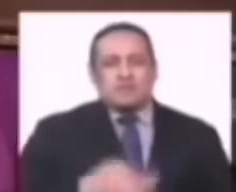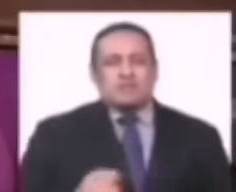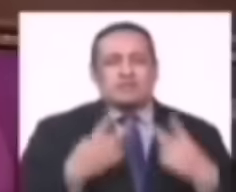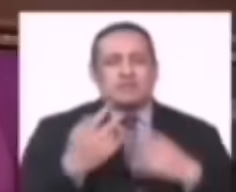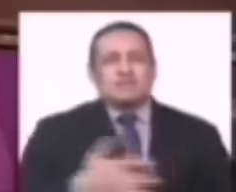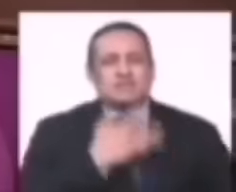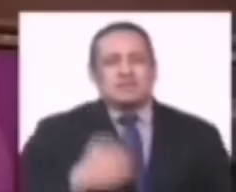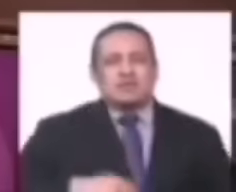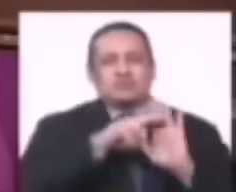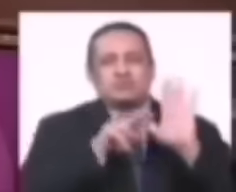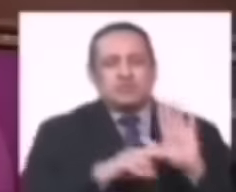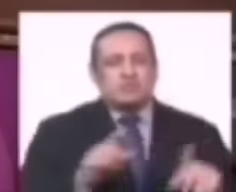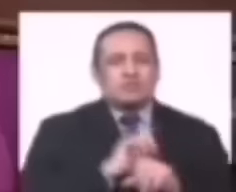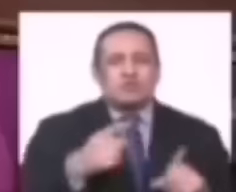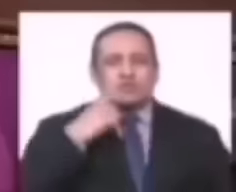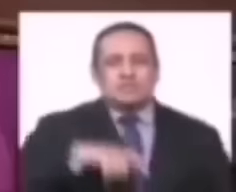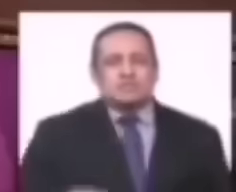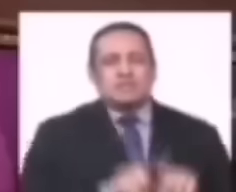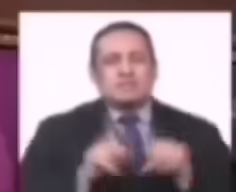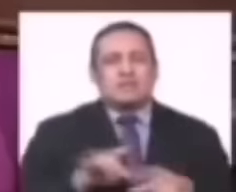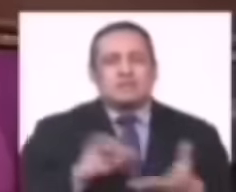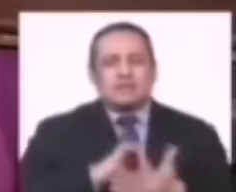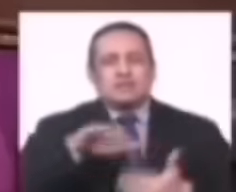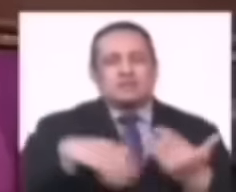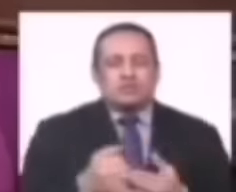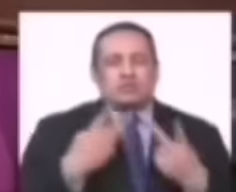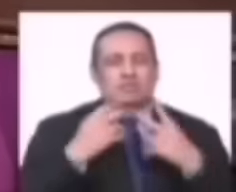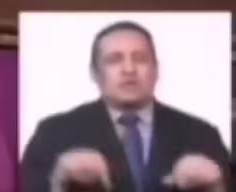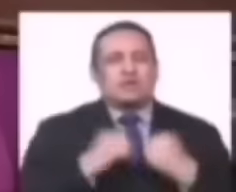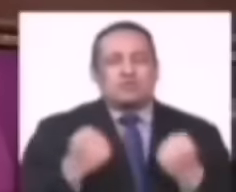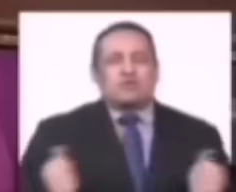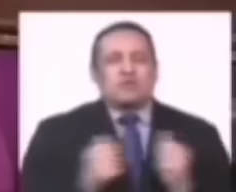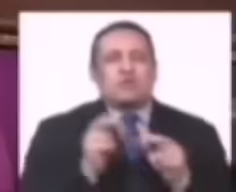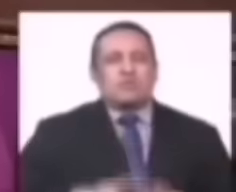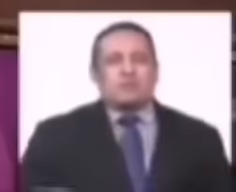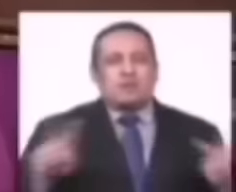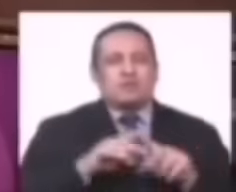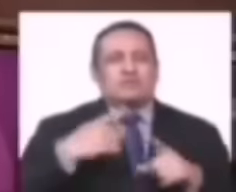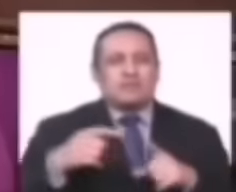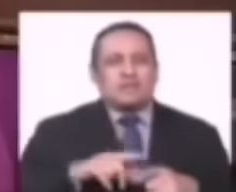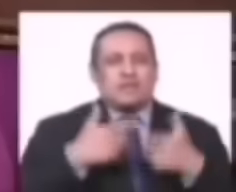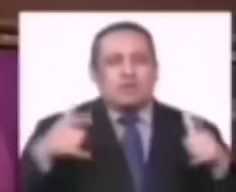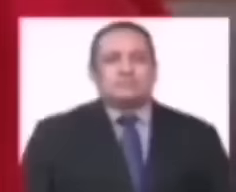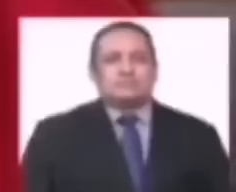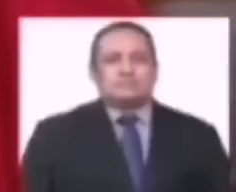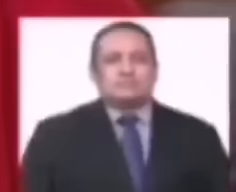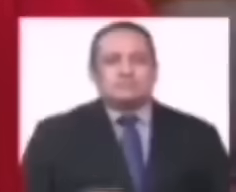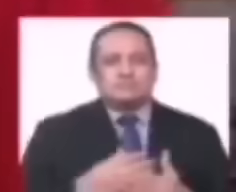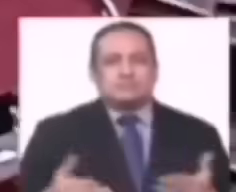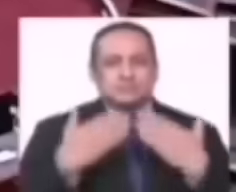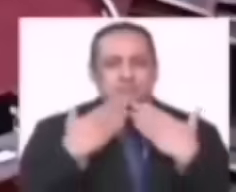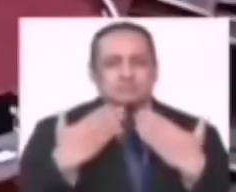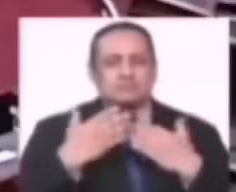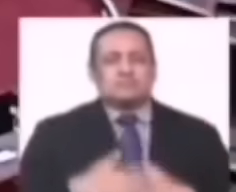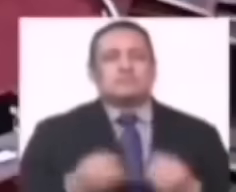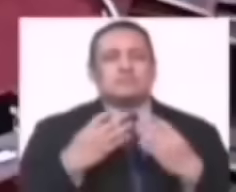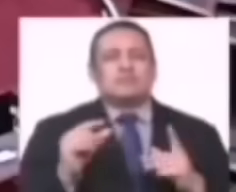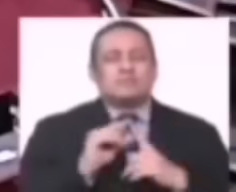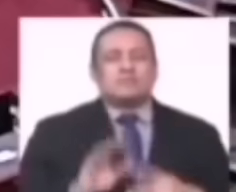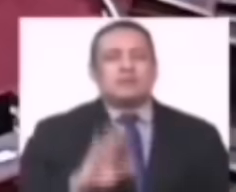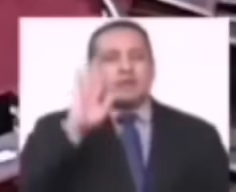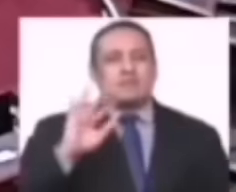que es una norma innecesaria y que además rompe con la riqueza y la diversidad de nuestro lenguaje. Gracias. Tiene el uso de la palabra